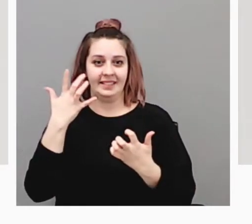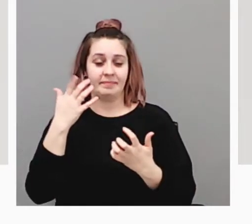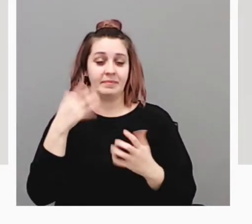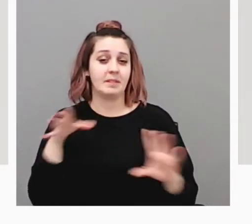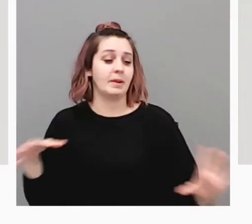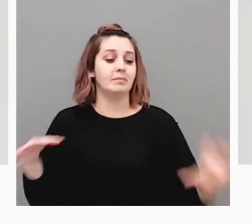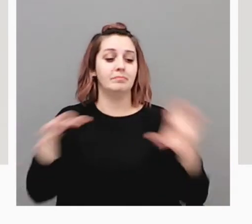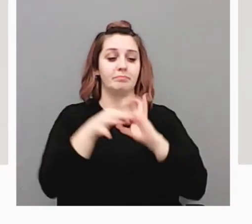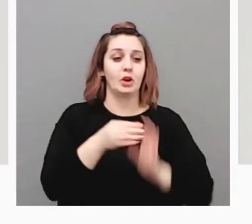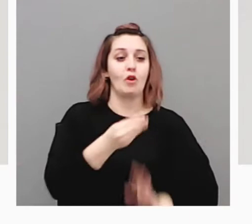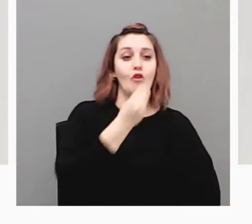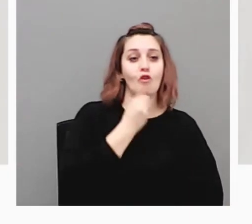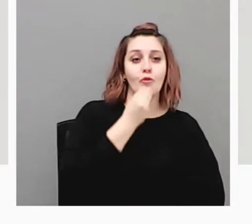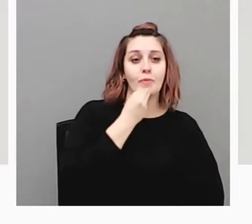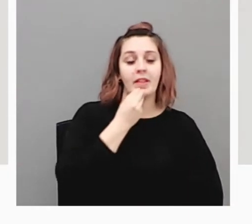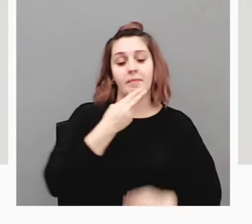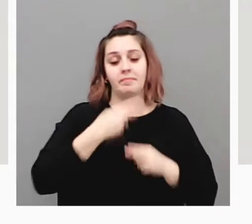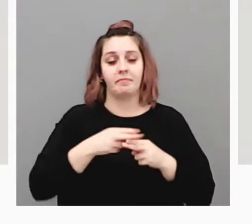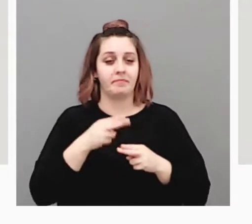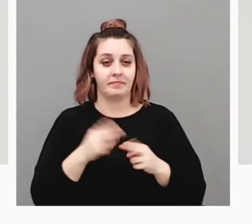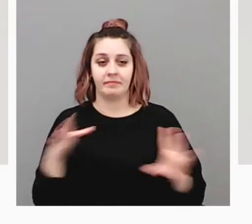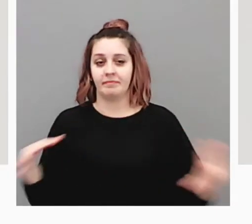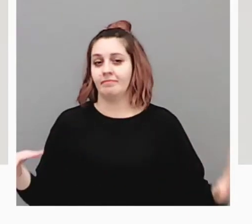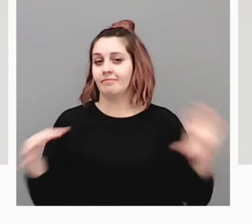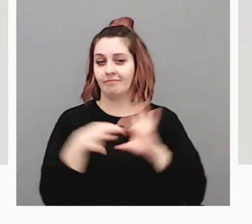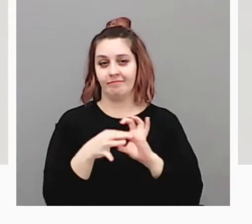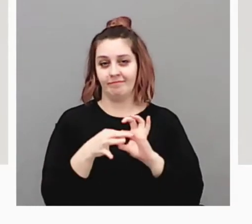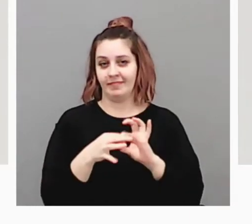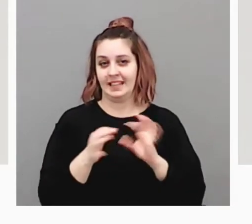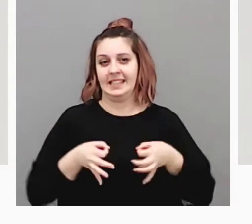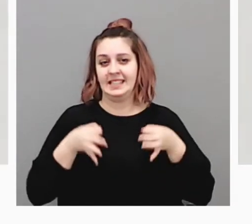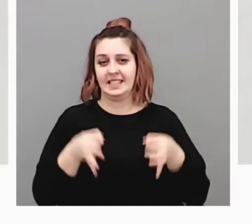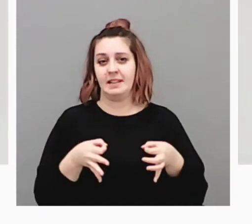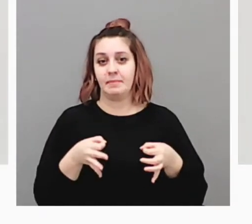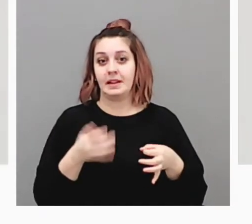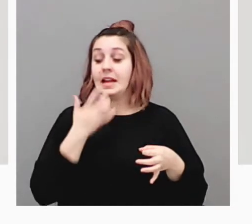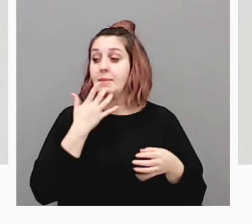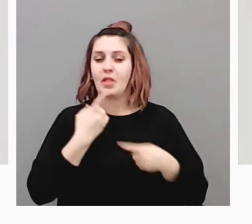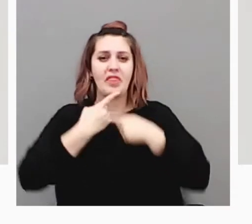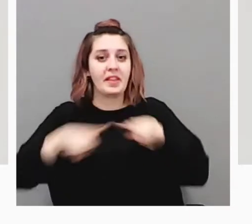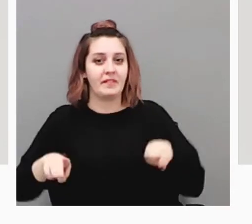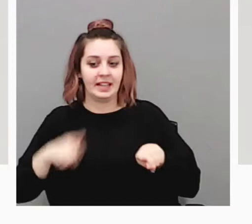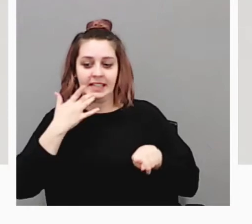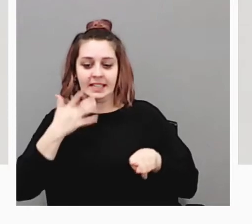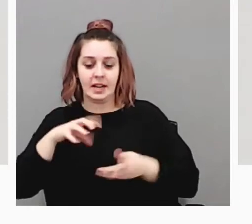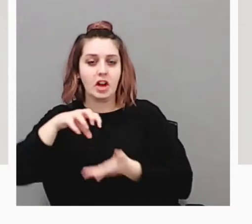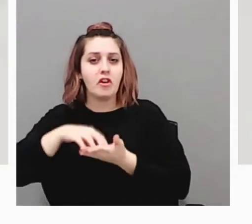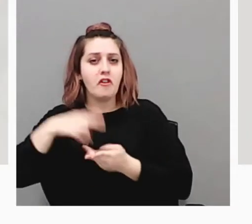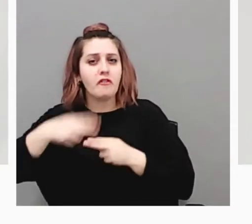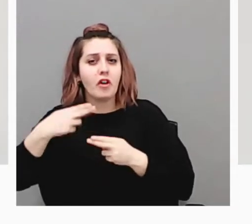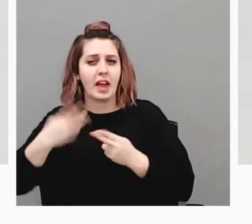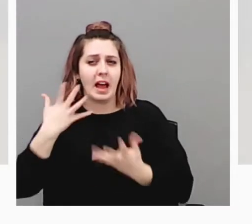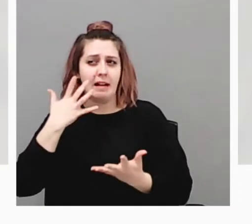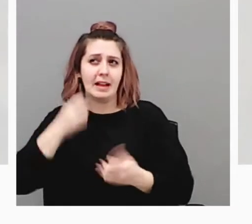entre gastronomía y enoturismo. Es todo lo contrario de las bodegas que están instaladas en edificios poco vistosos, de